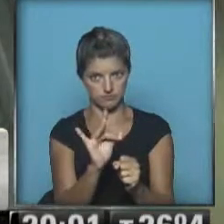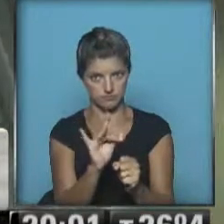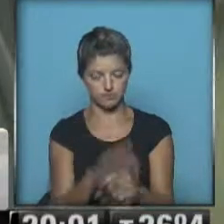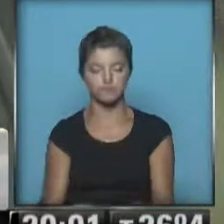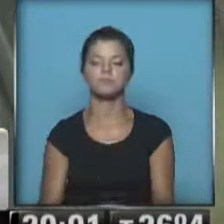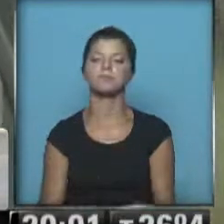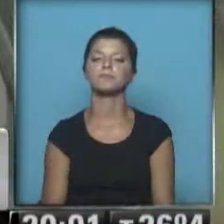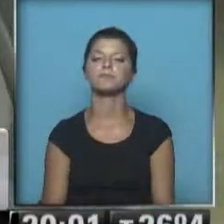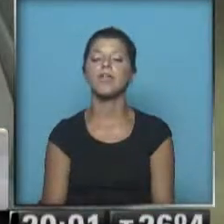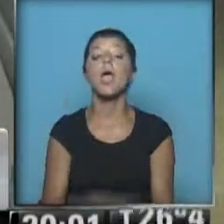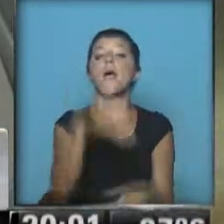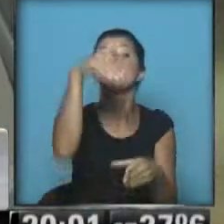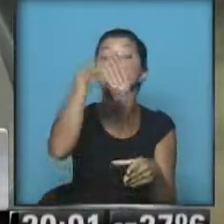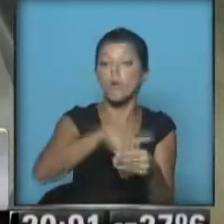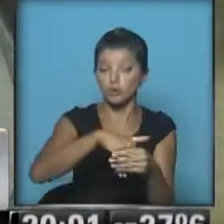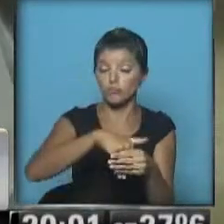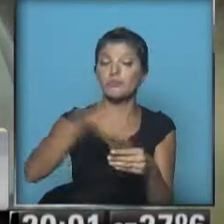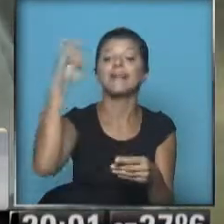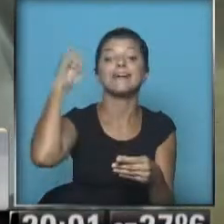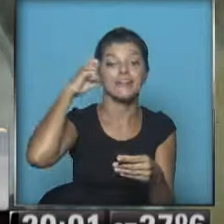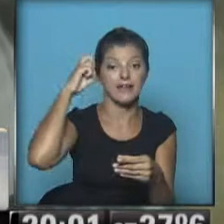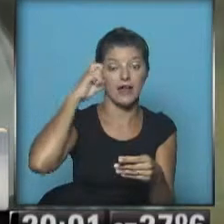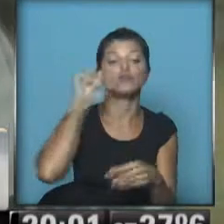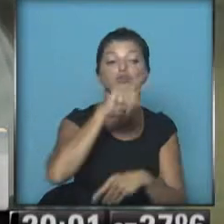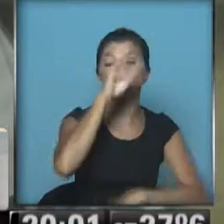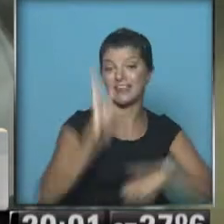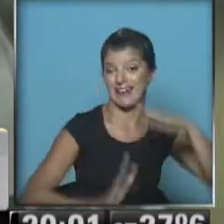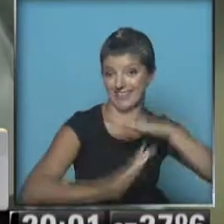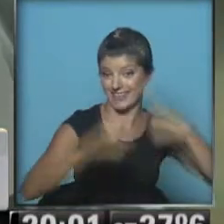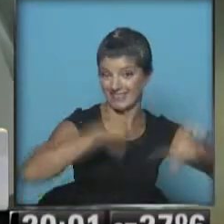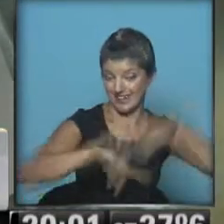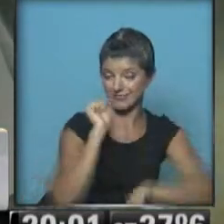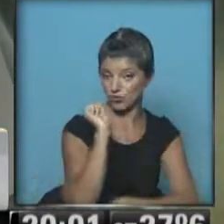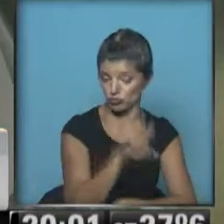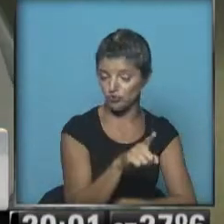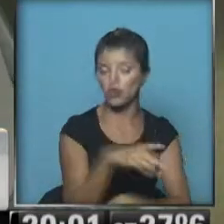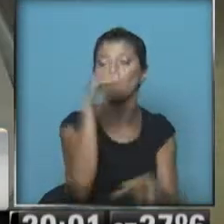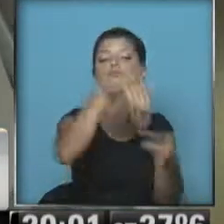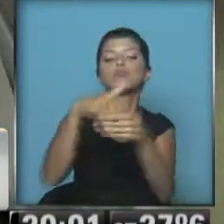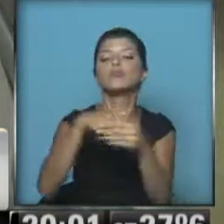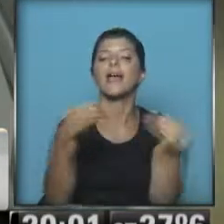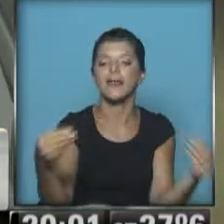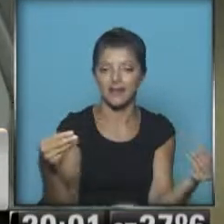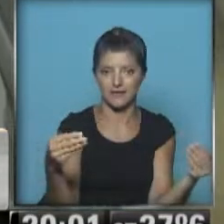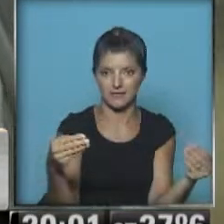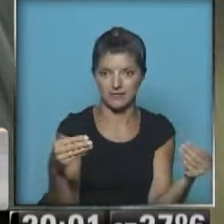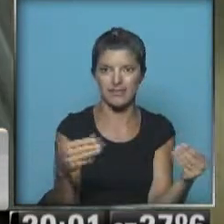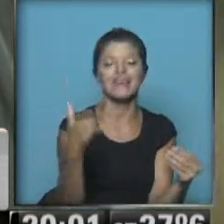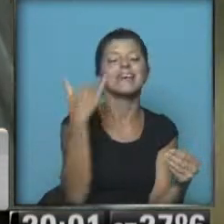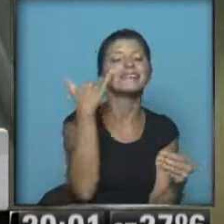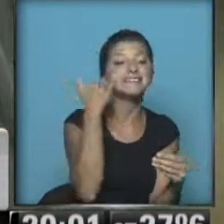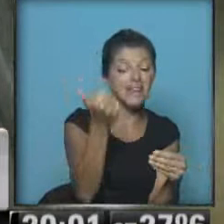El voto radical, lo que terminan haciendo los dirigentes radicales ahí en la convención, es seguir al voto radical que ya se